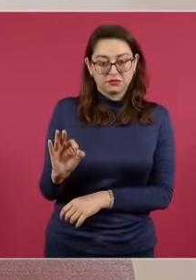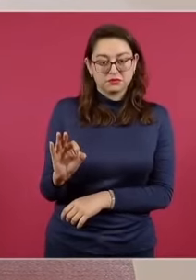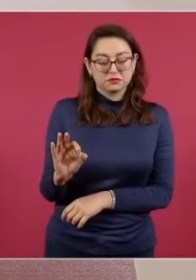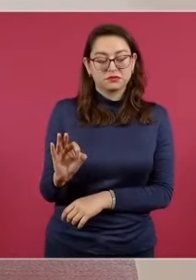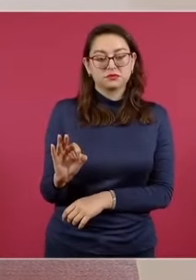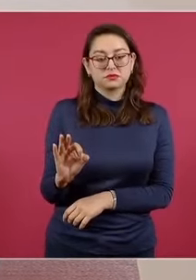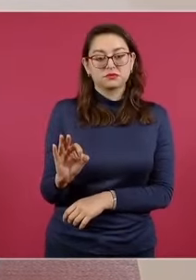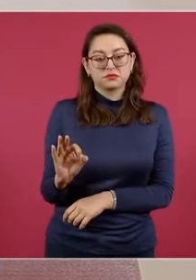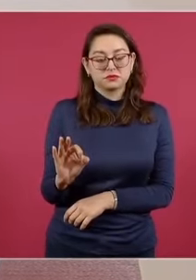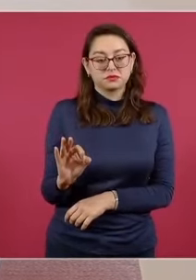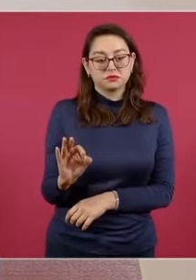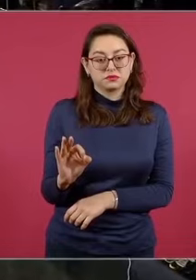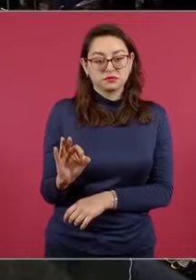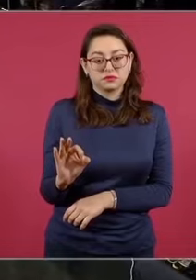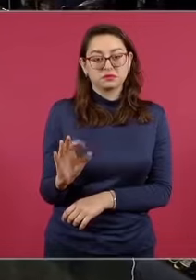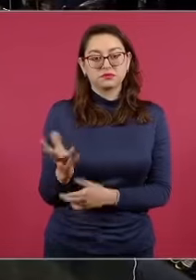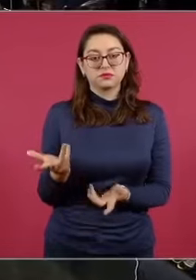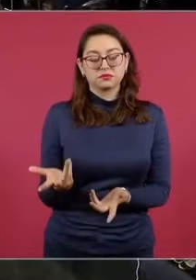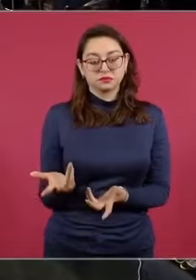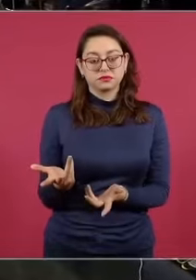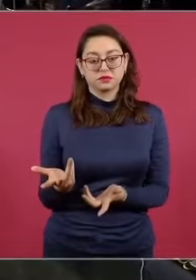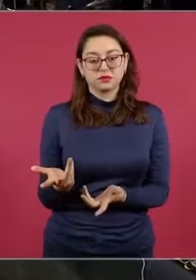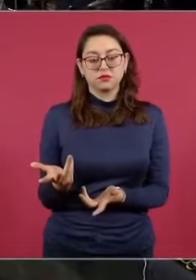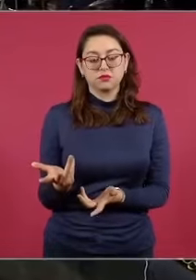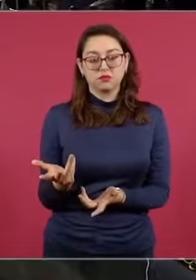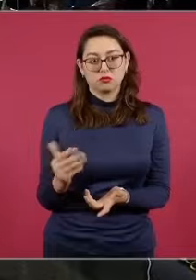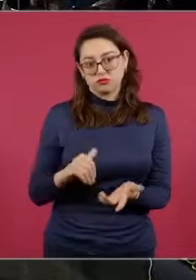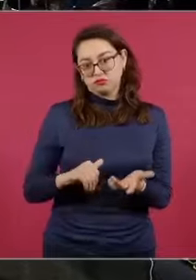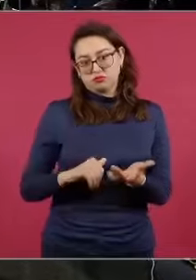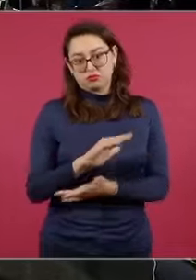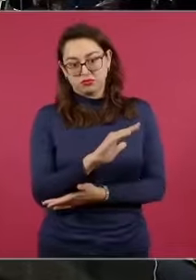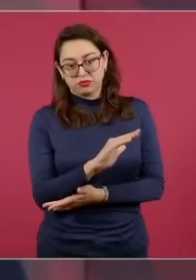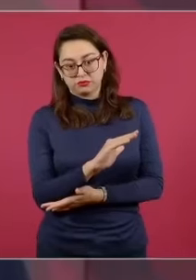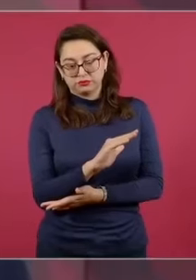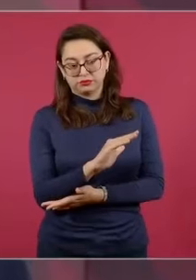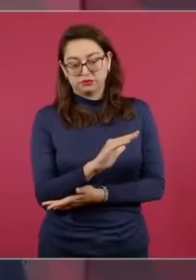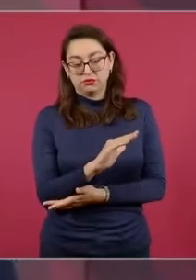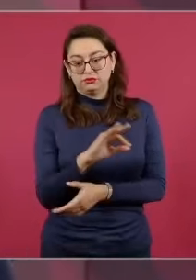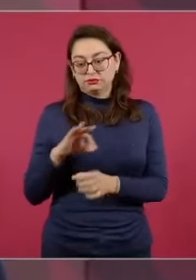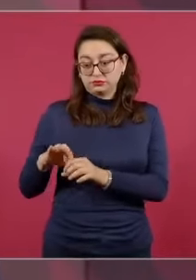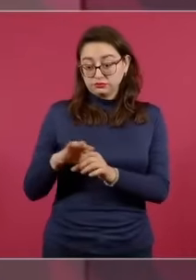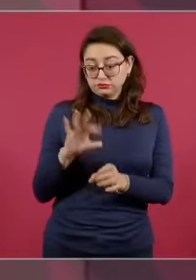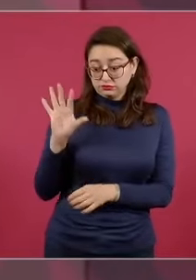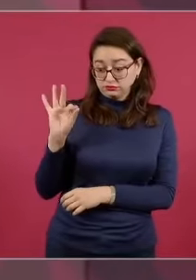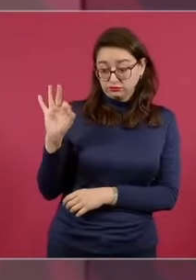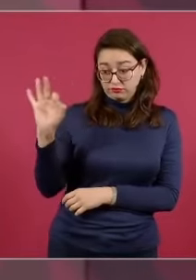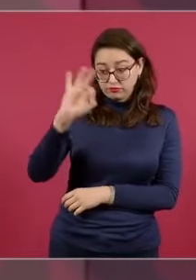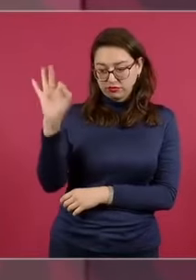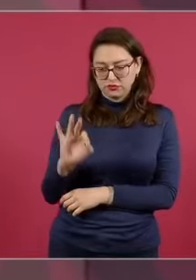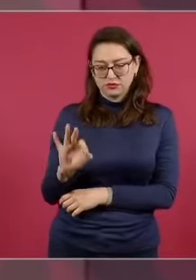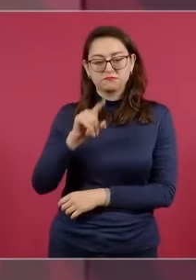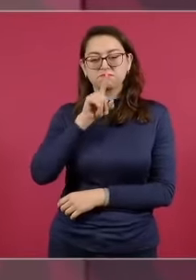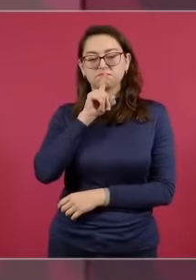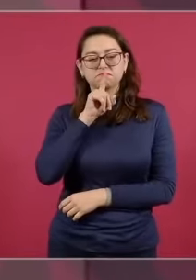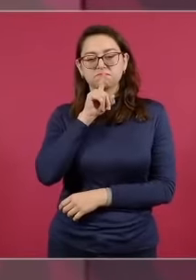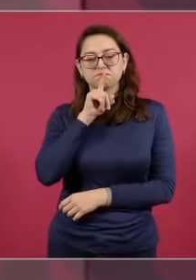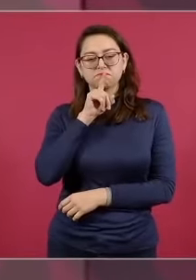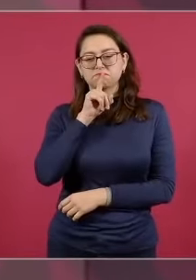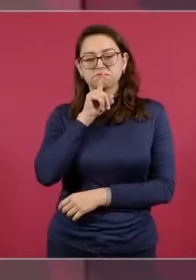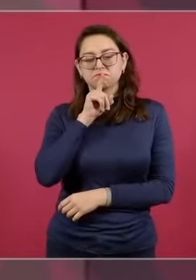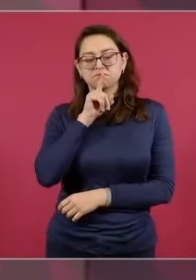vinculatoria, que sea vinculatoria, en vez de 40% de